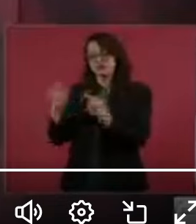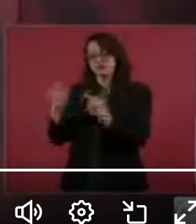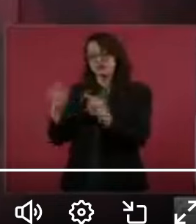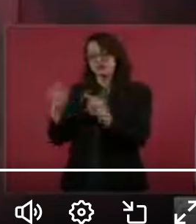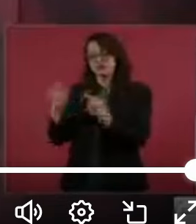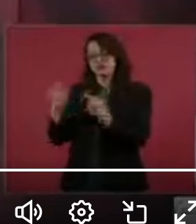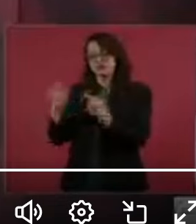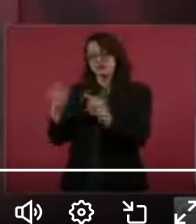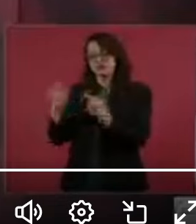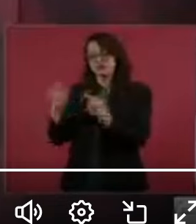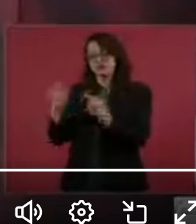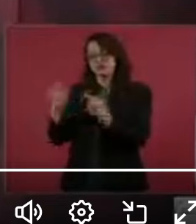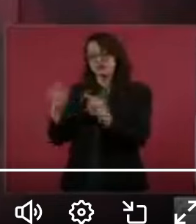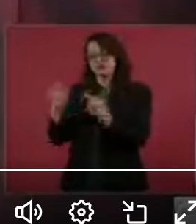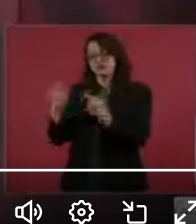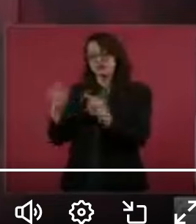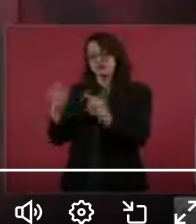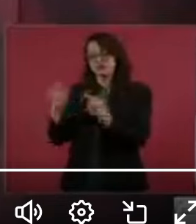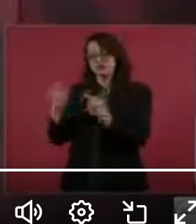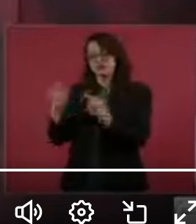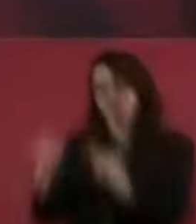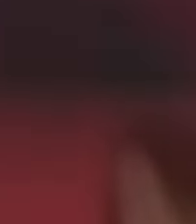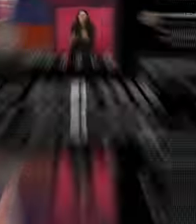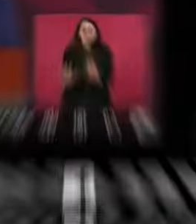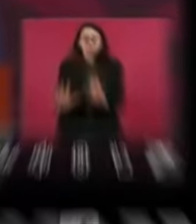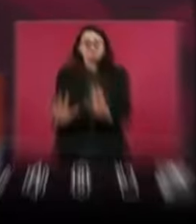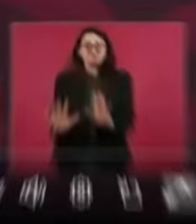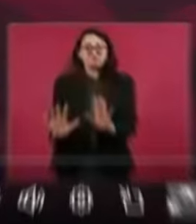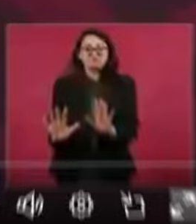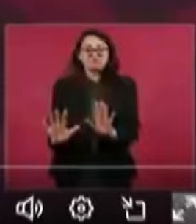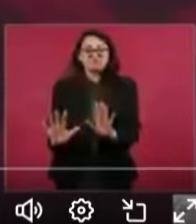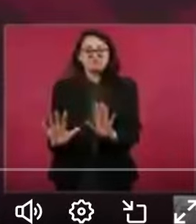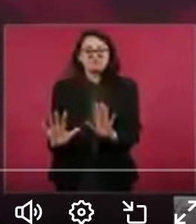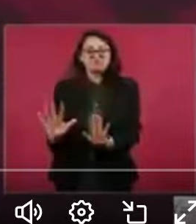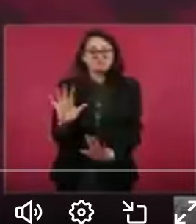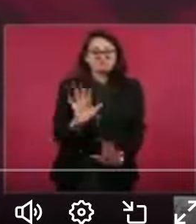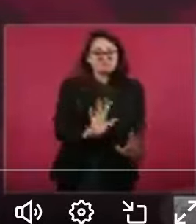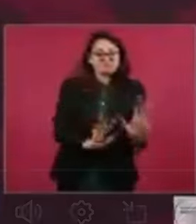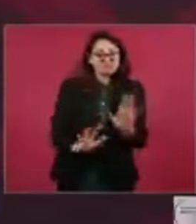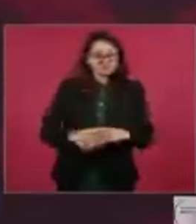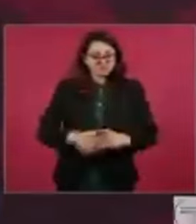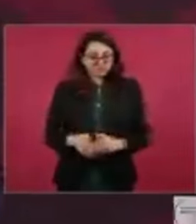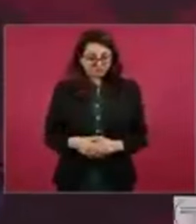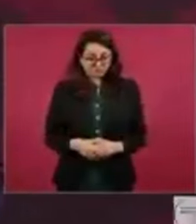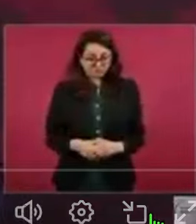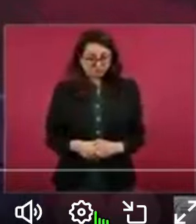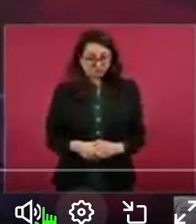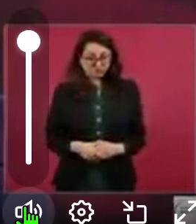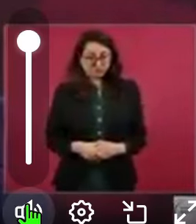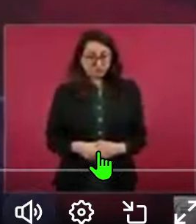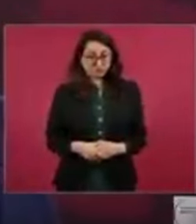la desesperación absoluta del Brian escuchen las palabras del presidente Andrés Manuel acaban de traer a